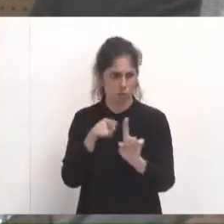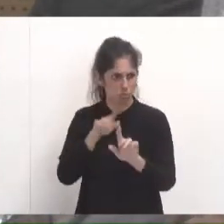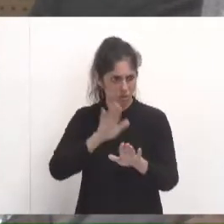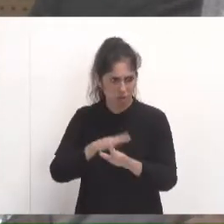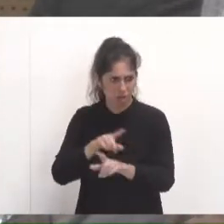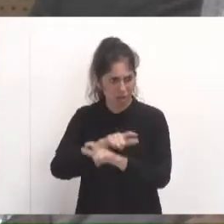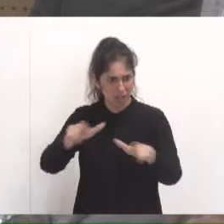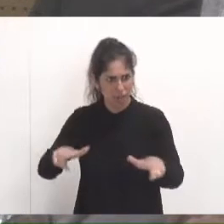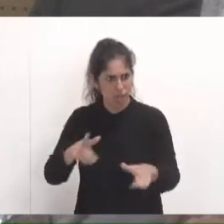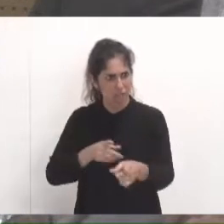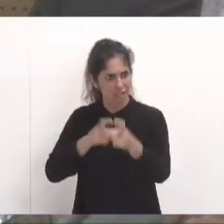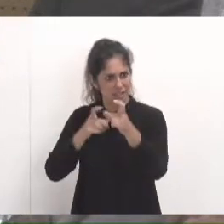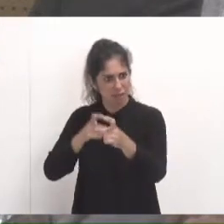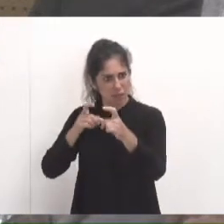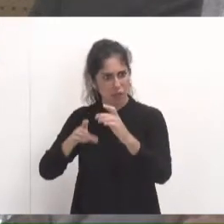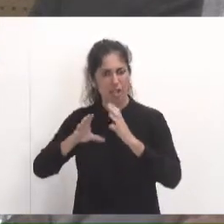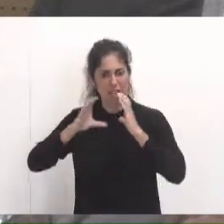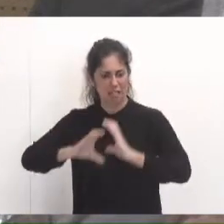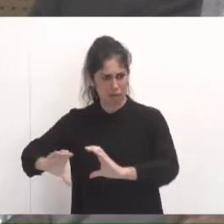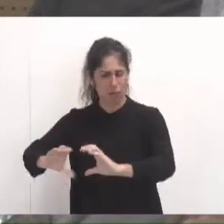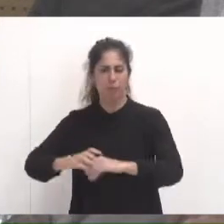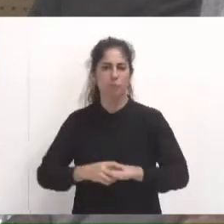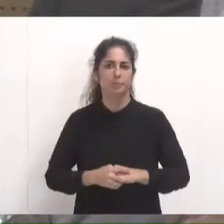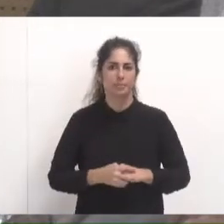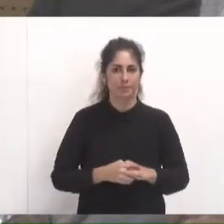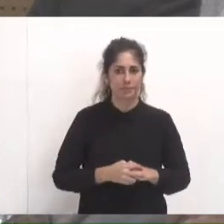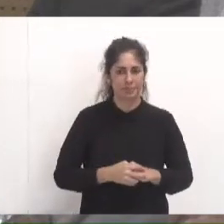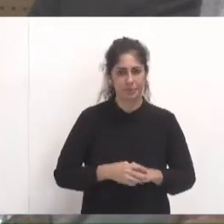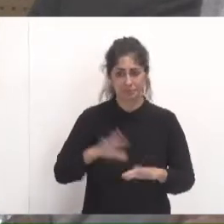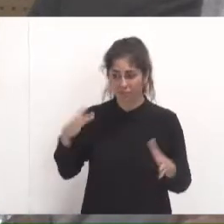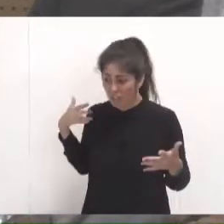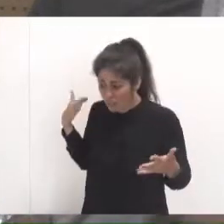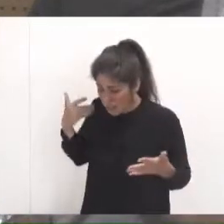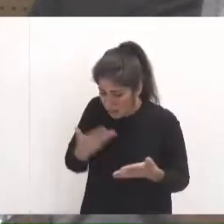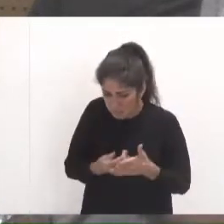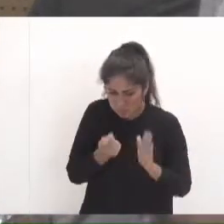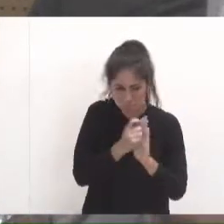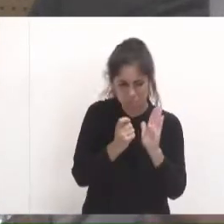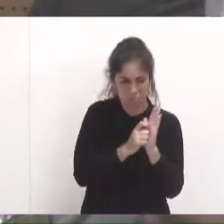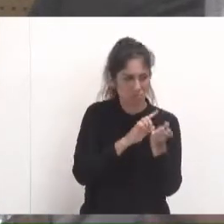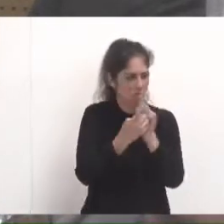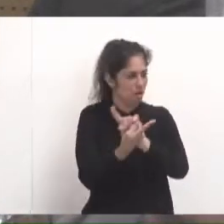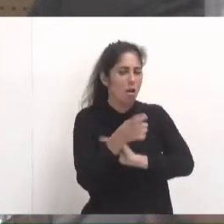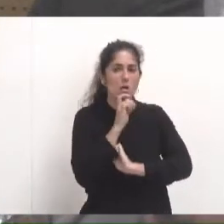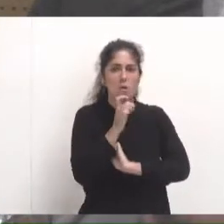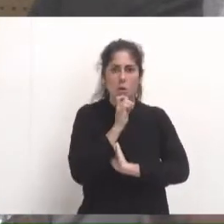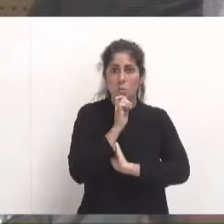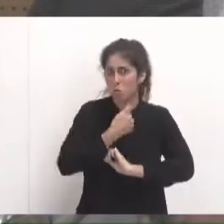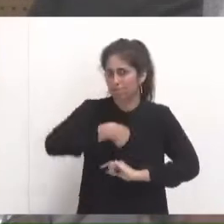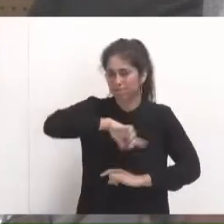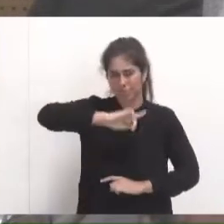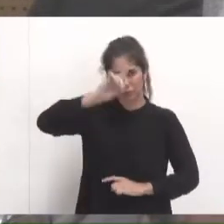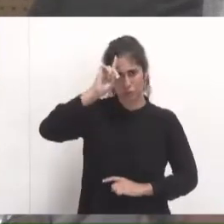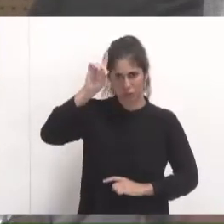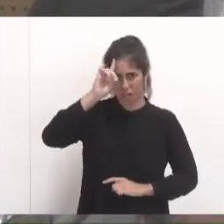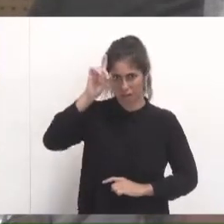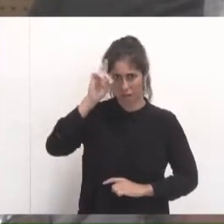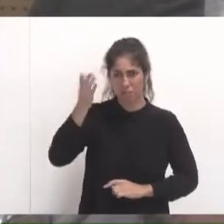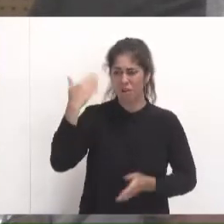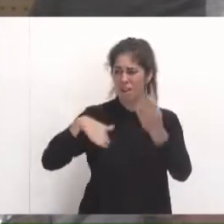de 2015, sin que hasta la fecha conozcamos cuál ha sido el cambio de criterio, pasando de una denegación a